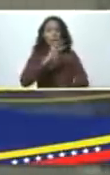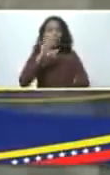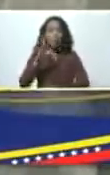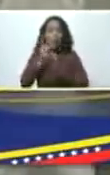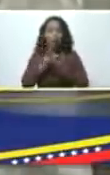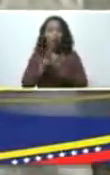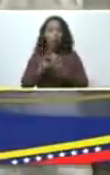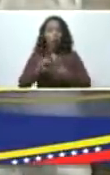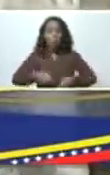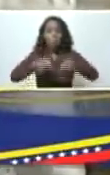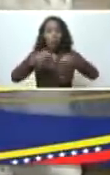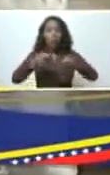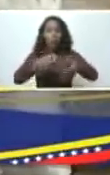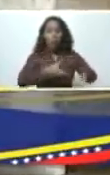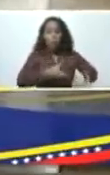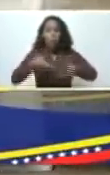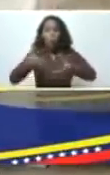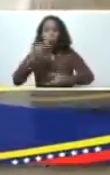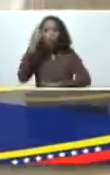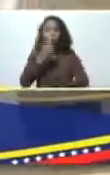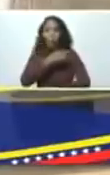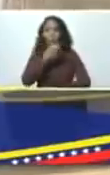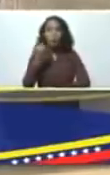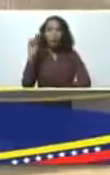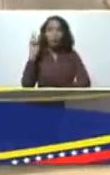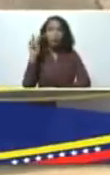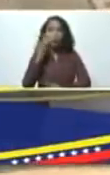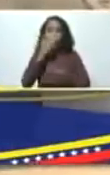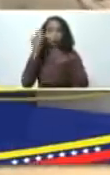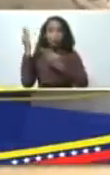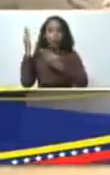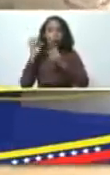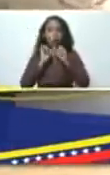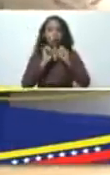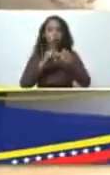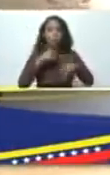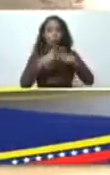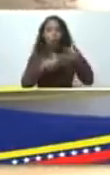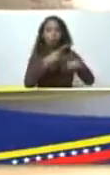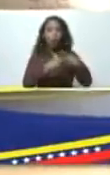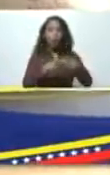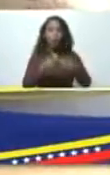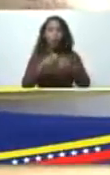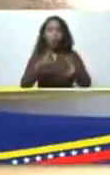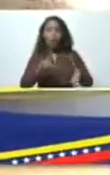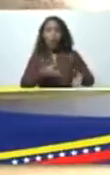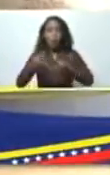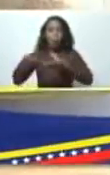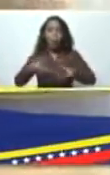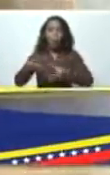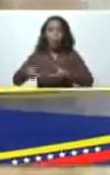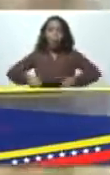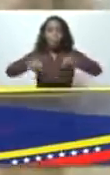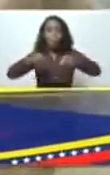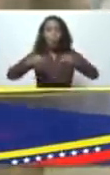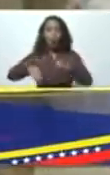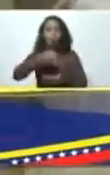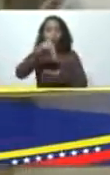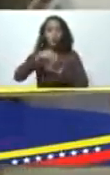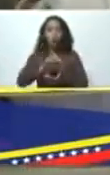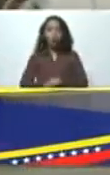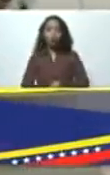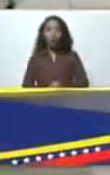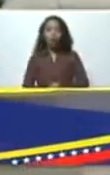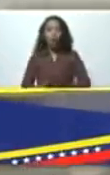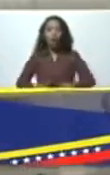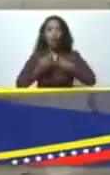mercado. Nuestro compromiso con Venezuela es seguir produciendo y abastecer el mercado nacional. Le